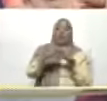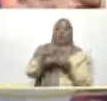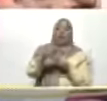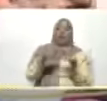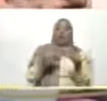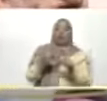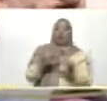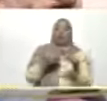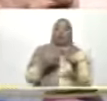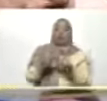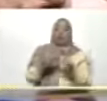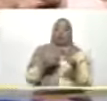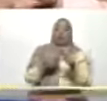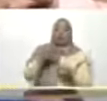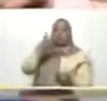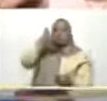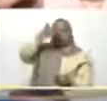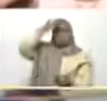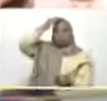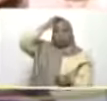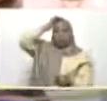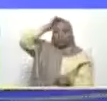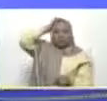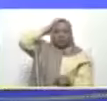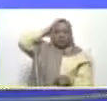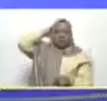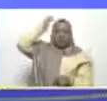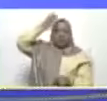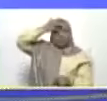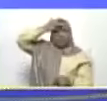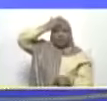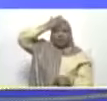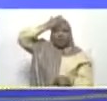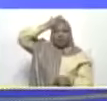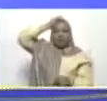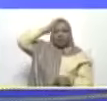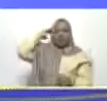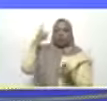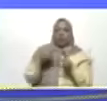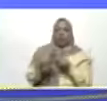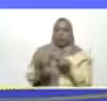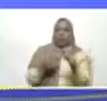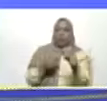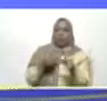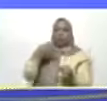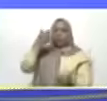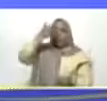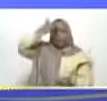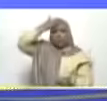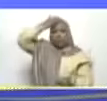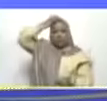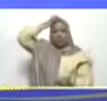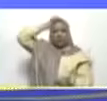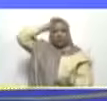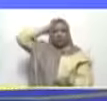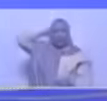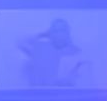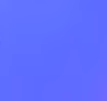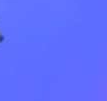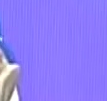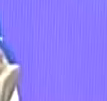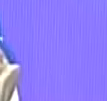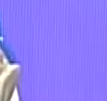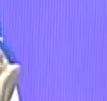son esos muchachos y esas muchachas que le encanta el anime le gusta Dragon Ball le gusta las manga eso se ha